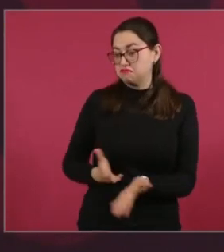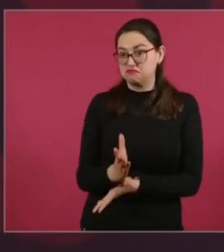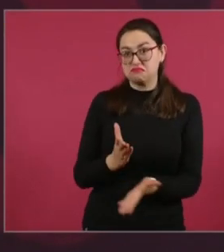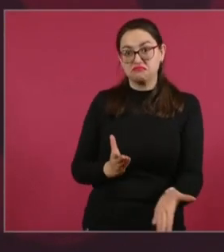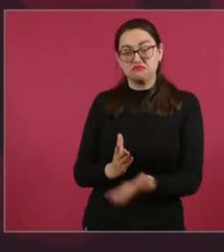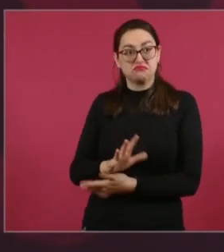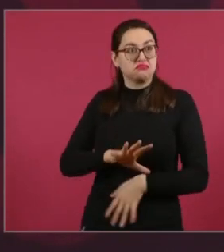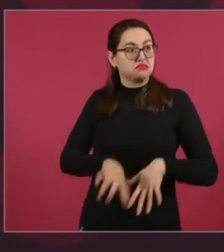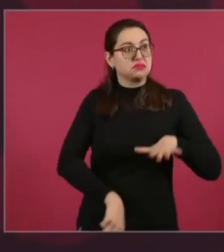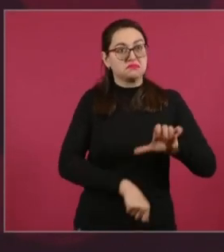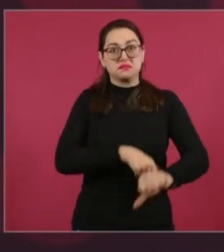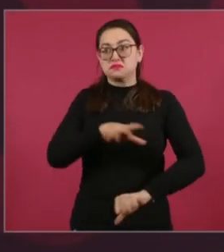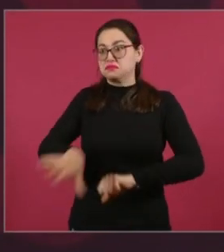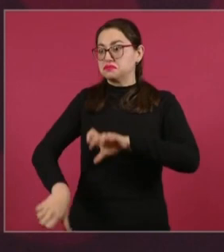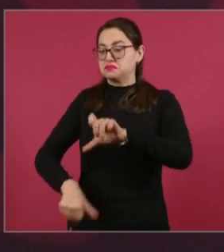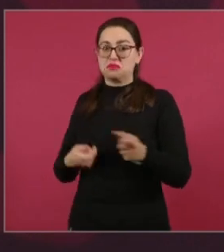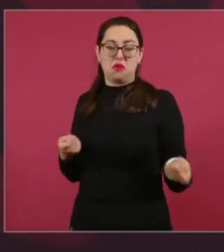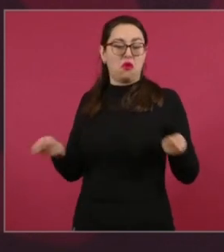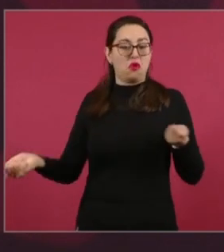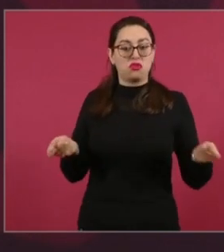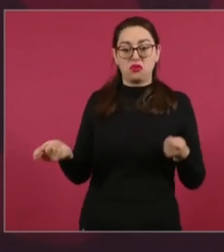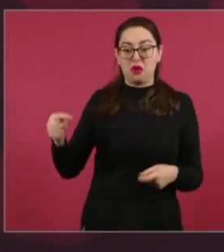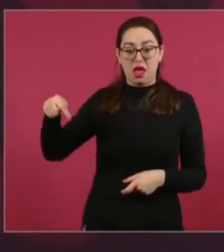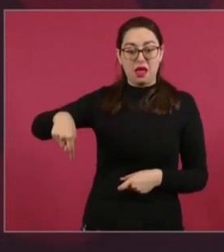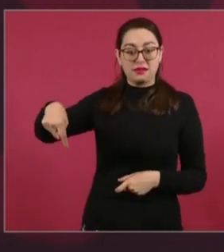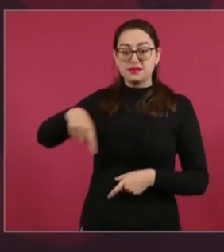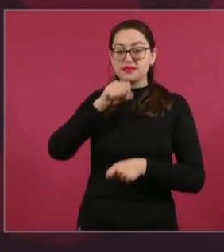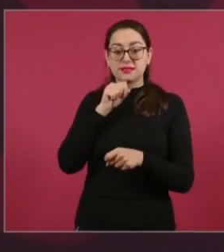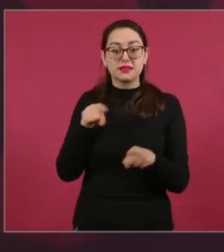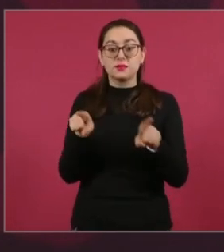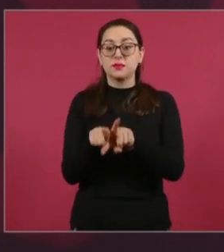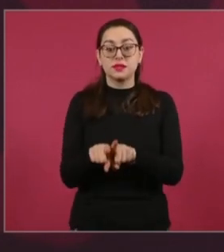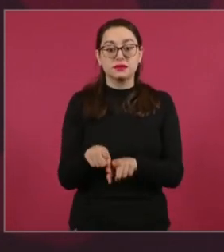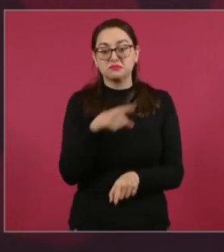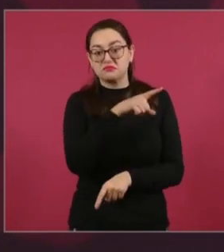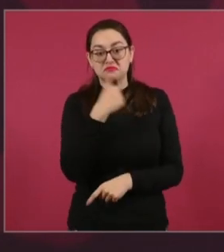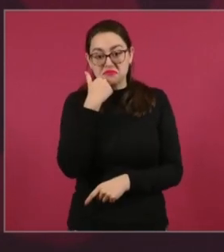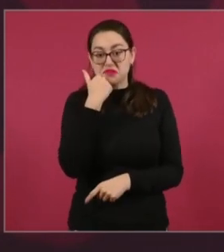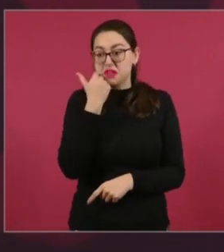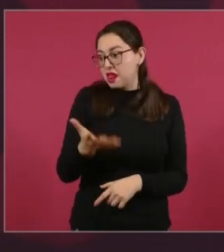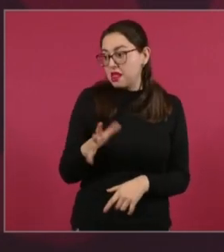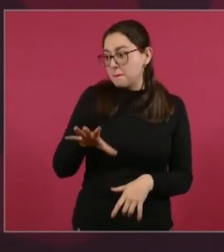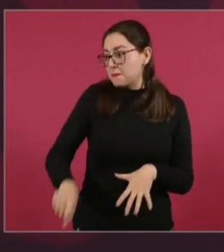hacían lo que querían, lo que les daba la gana.